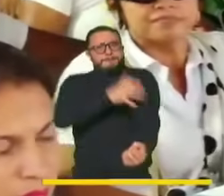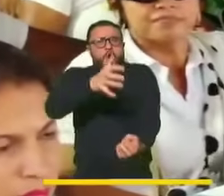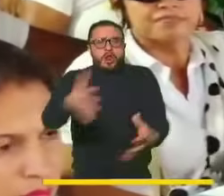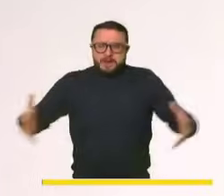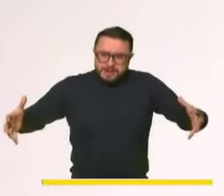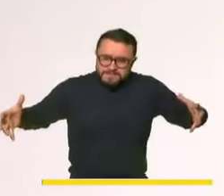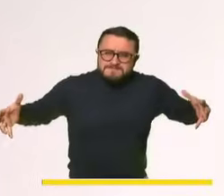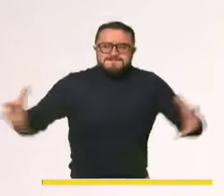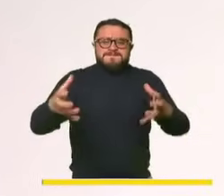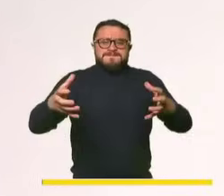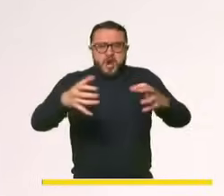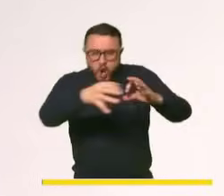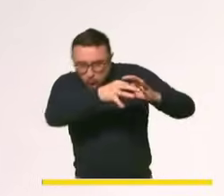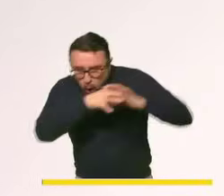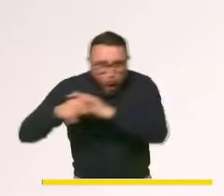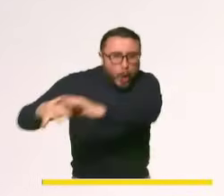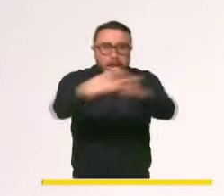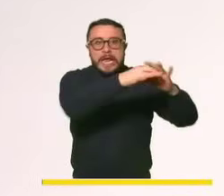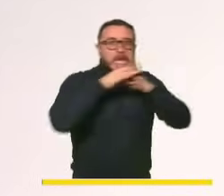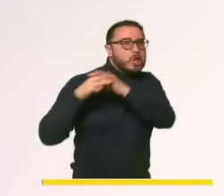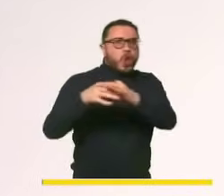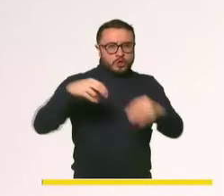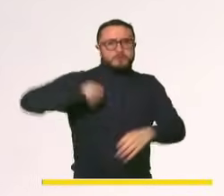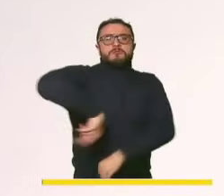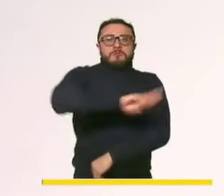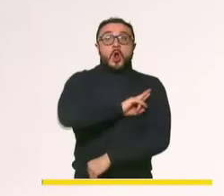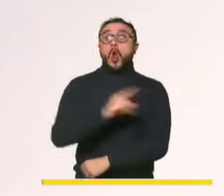No confundan el objetivo con los medios.